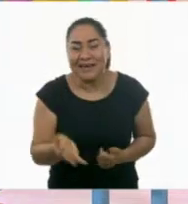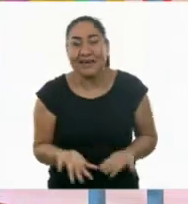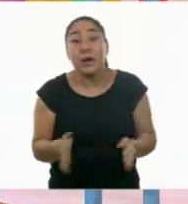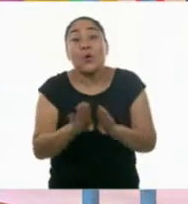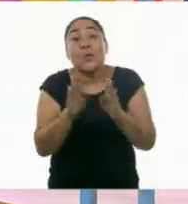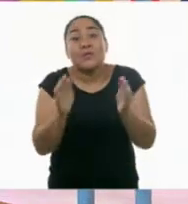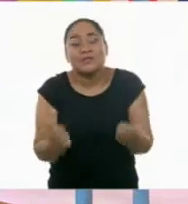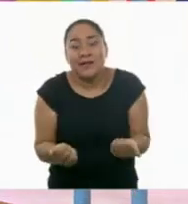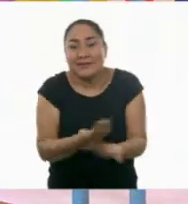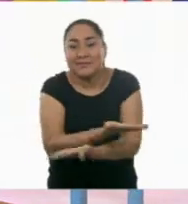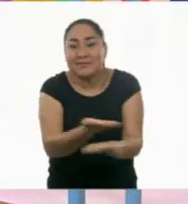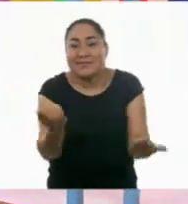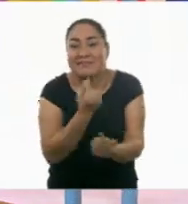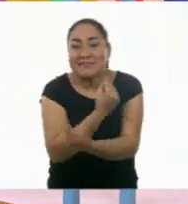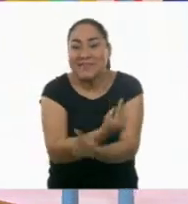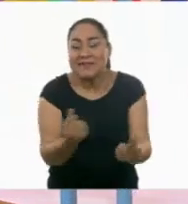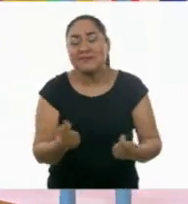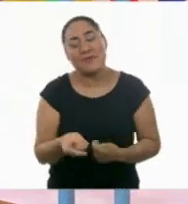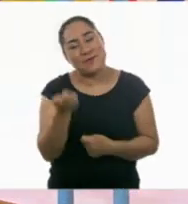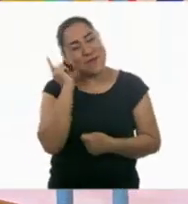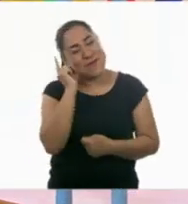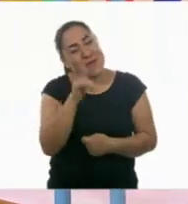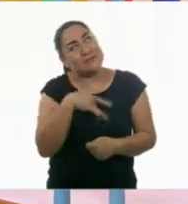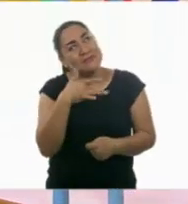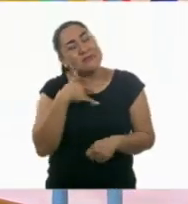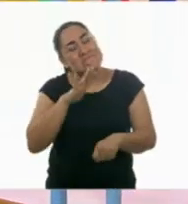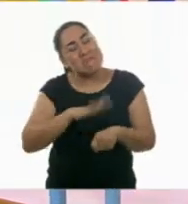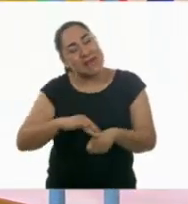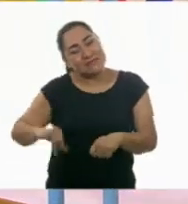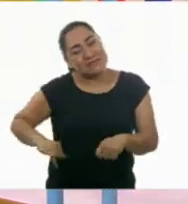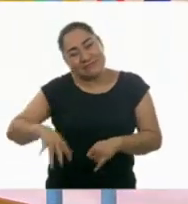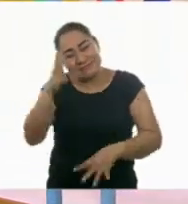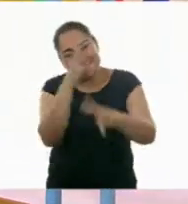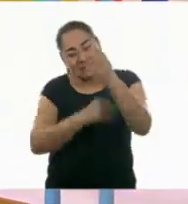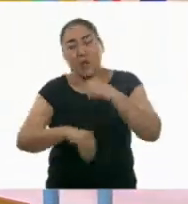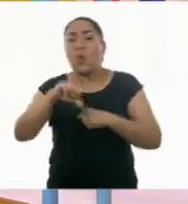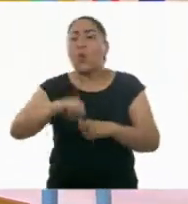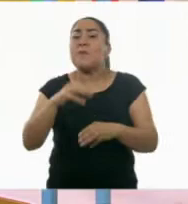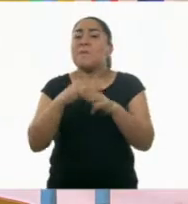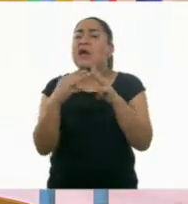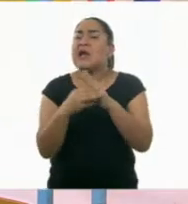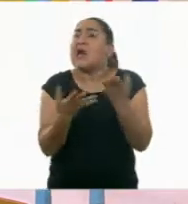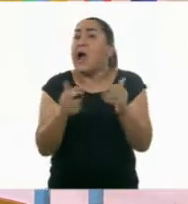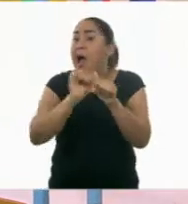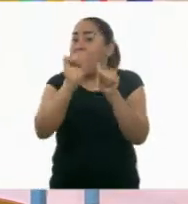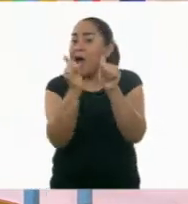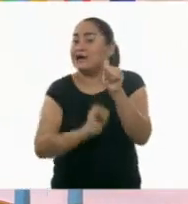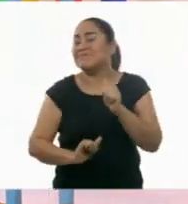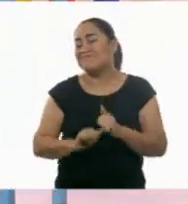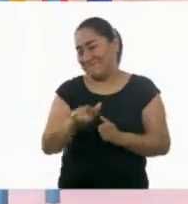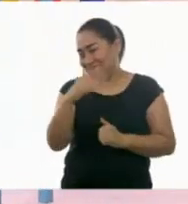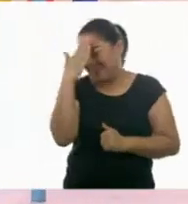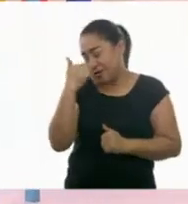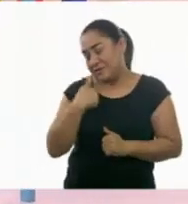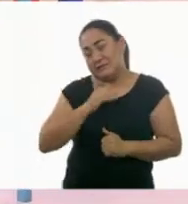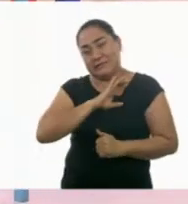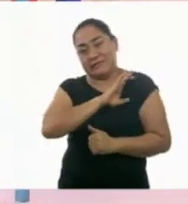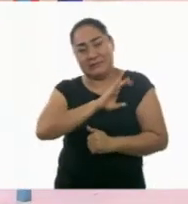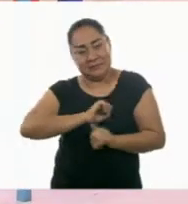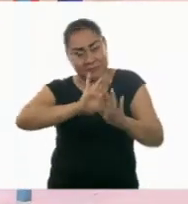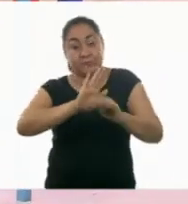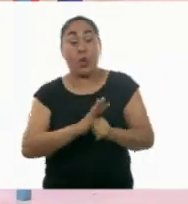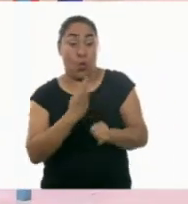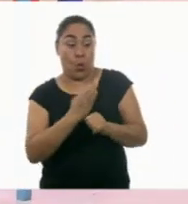¿Cómo están, niñas y niños? Espero que con muchas ganas de aprender, porque hoy nos toca la asignatura Artes. Ya saben que me encanta. Me quité el